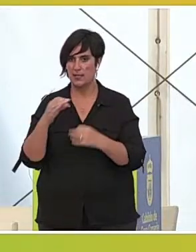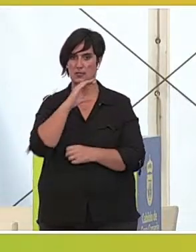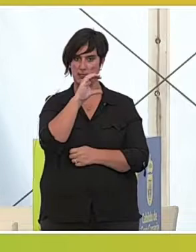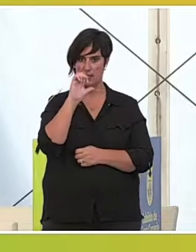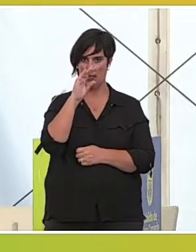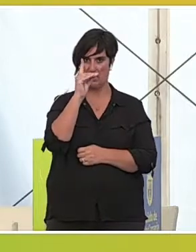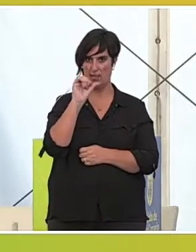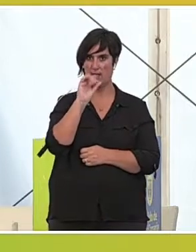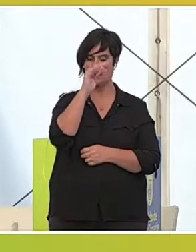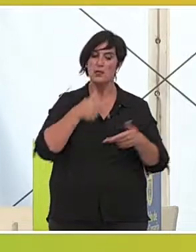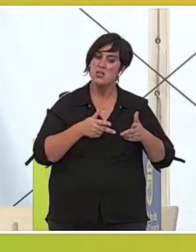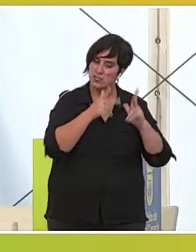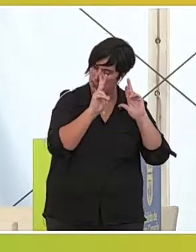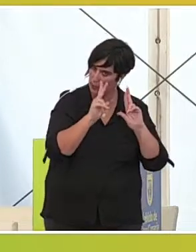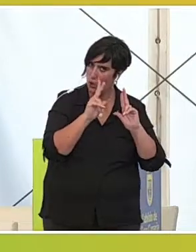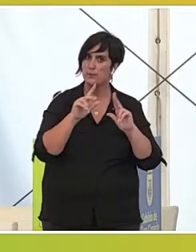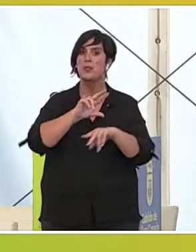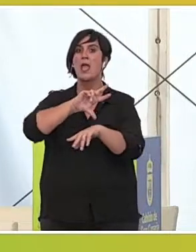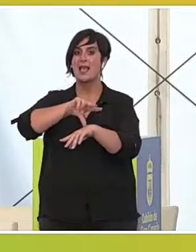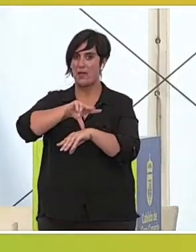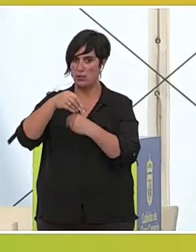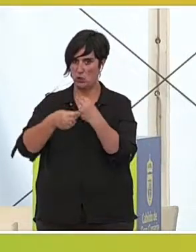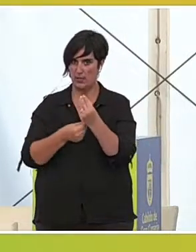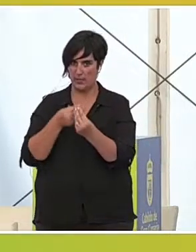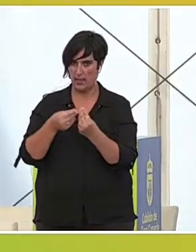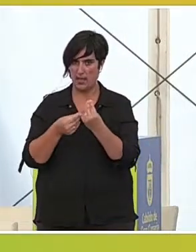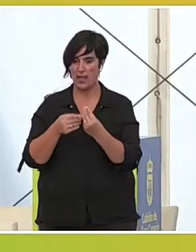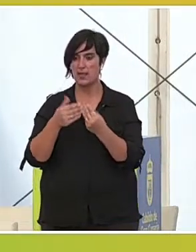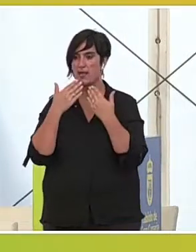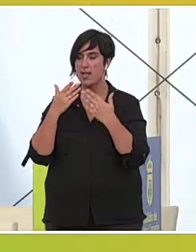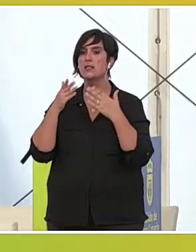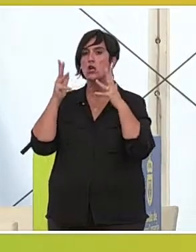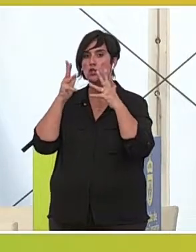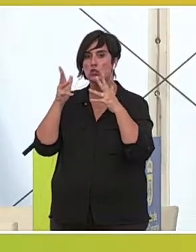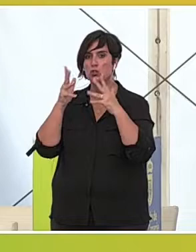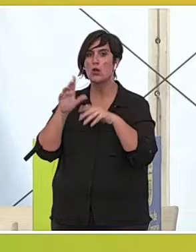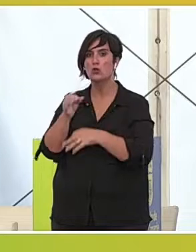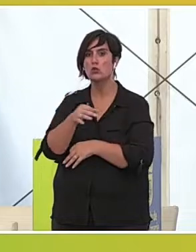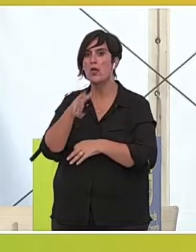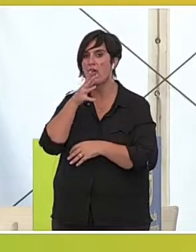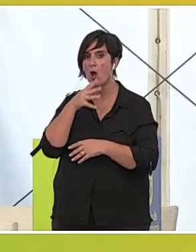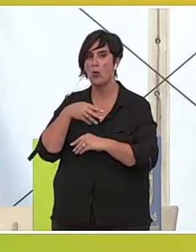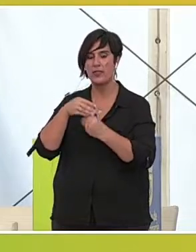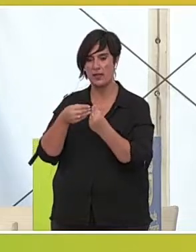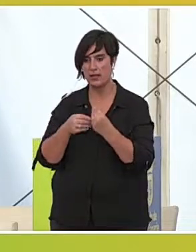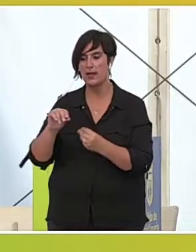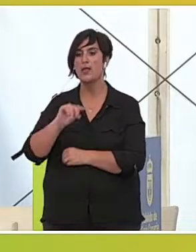la licitación, el Cabildo de Gran Canaria, a través del Consejo Insular de Aguas de Gran Canaria, la